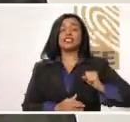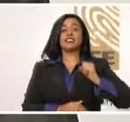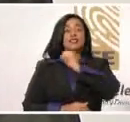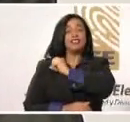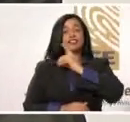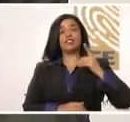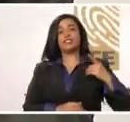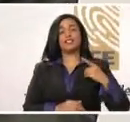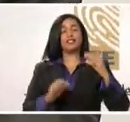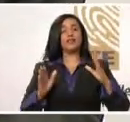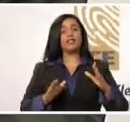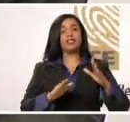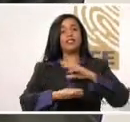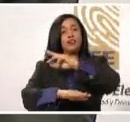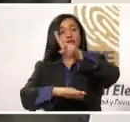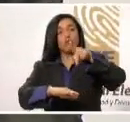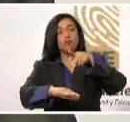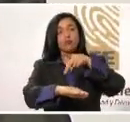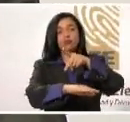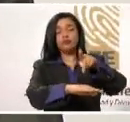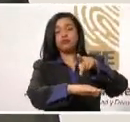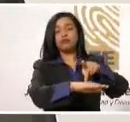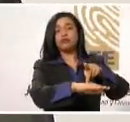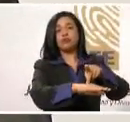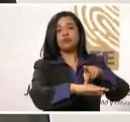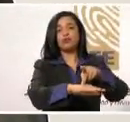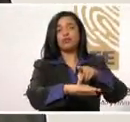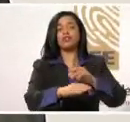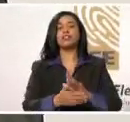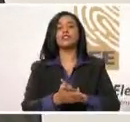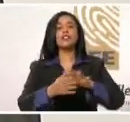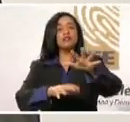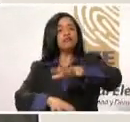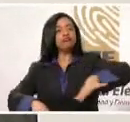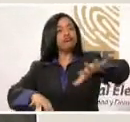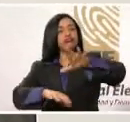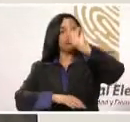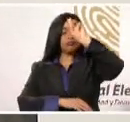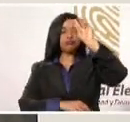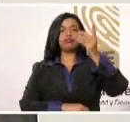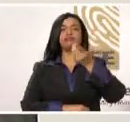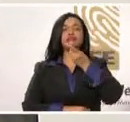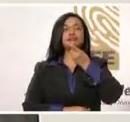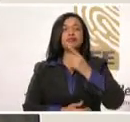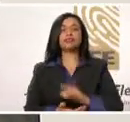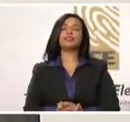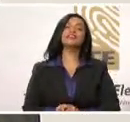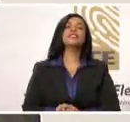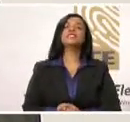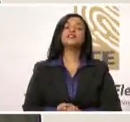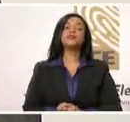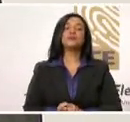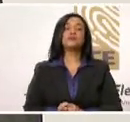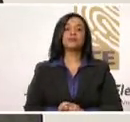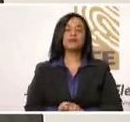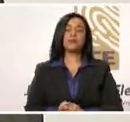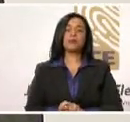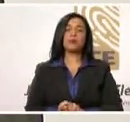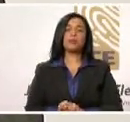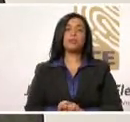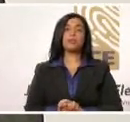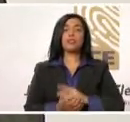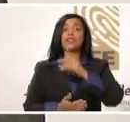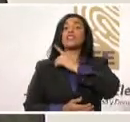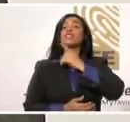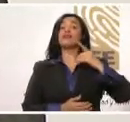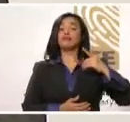diputadas por provincias y circunscripción territorial, y por acumulación de votos,